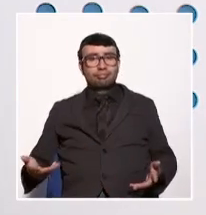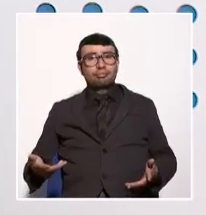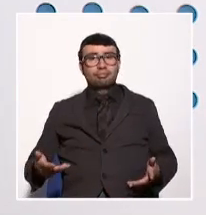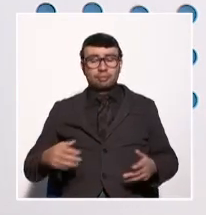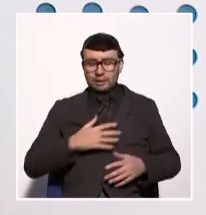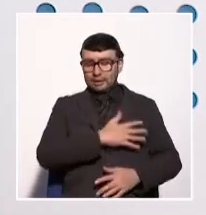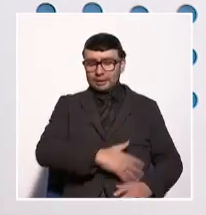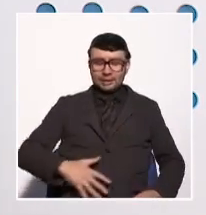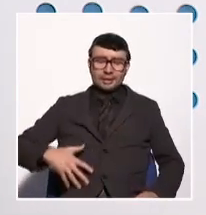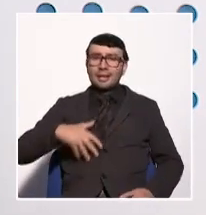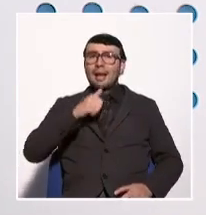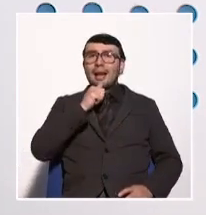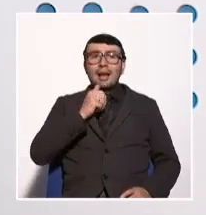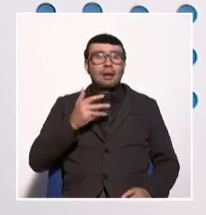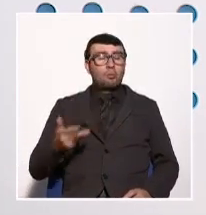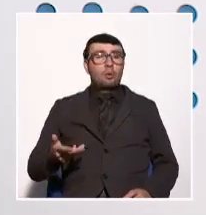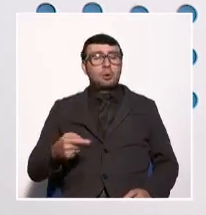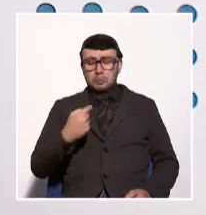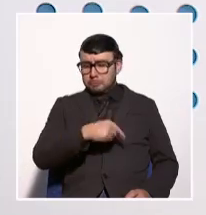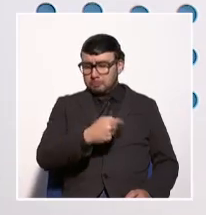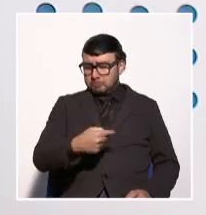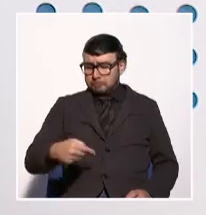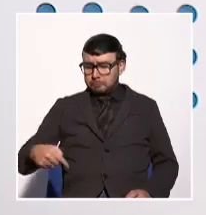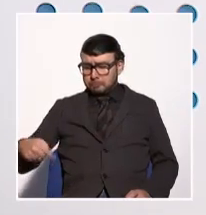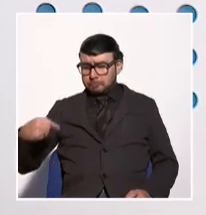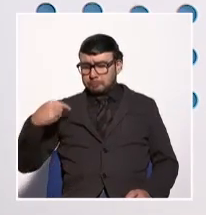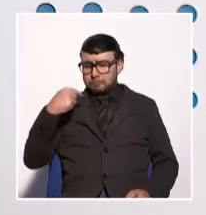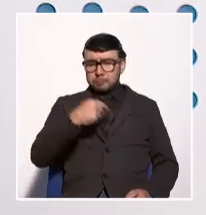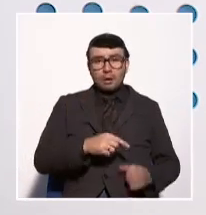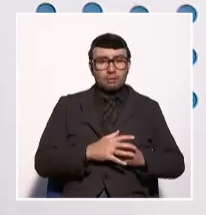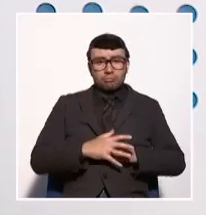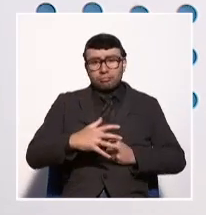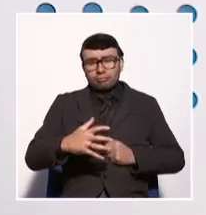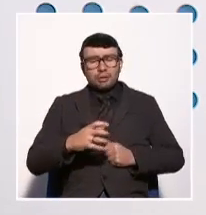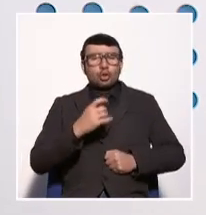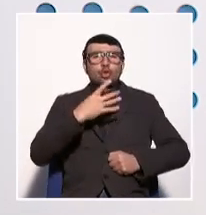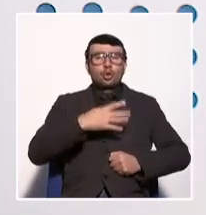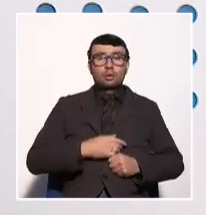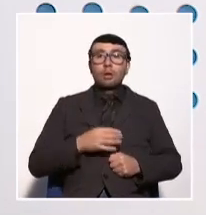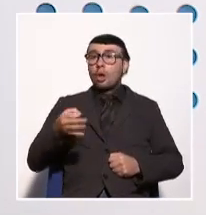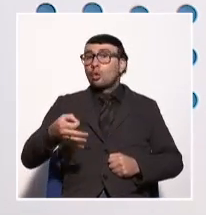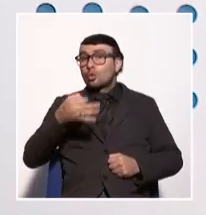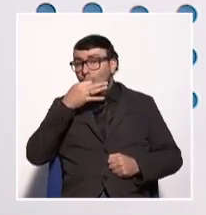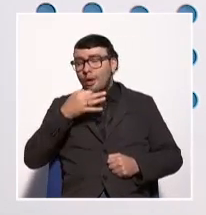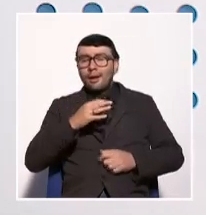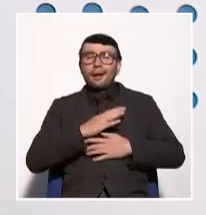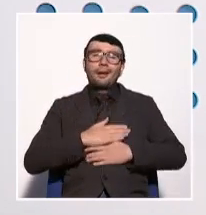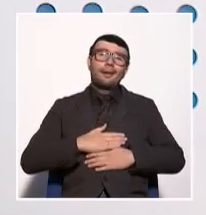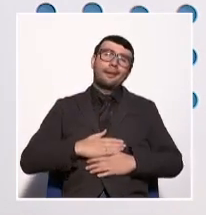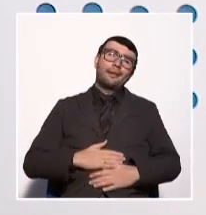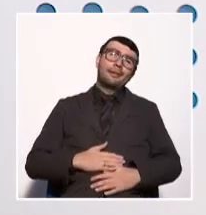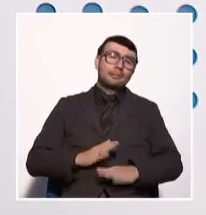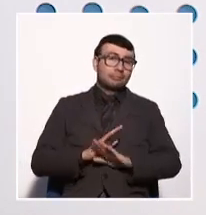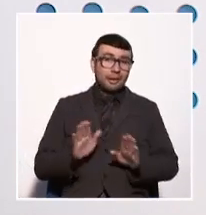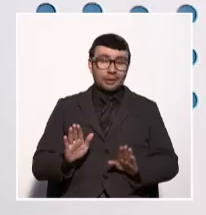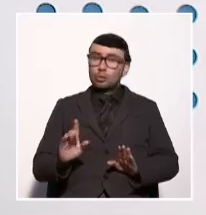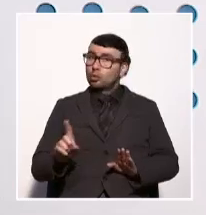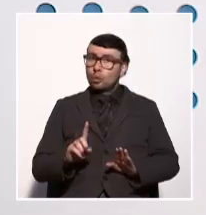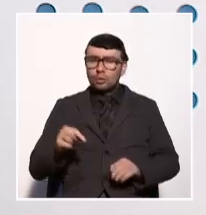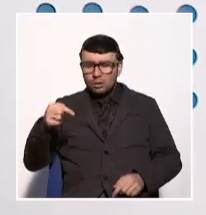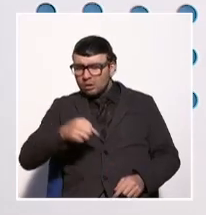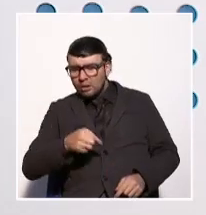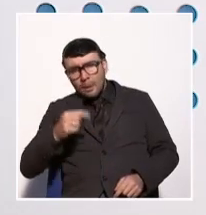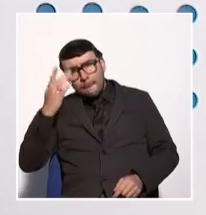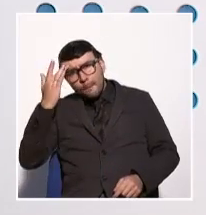tantas cosas y cualquier cosa de esas se puede inflamar y doler entonces repito no es quitar el dolor es que es lo que le